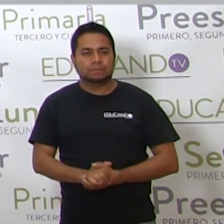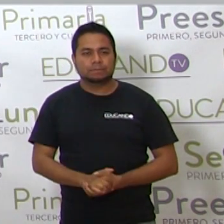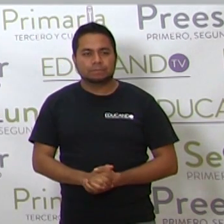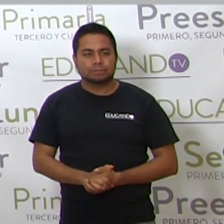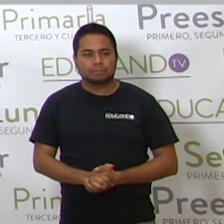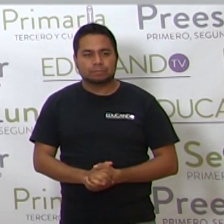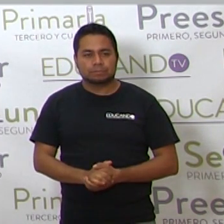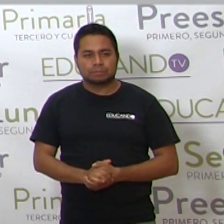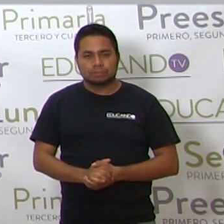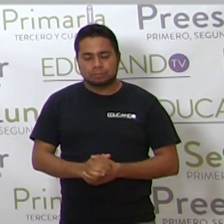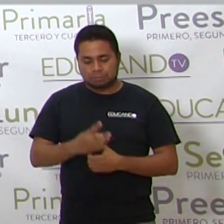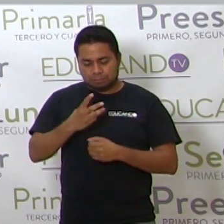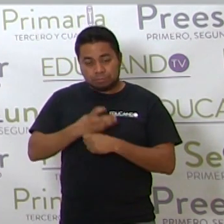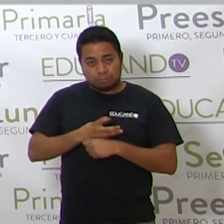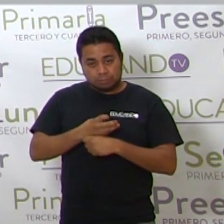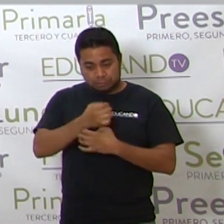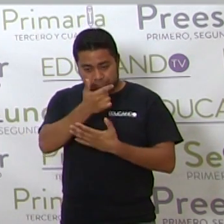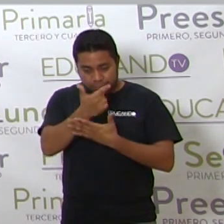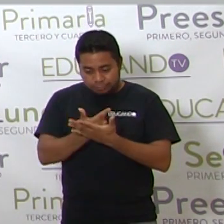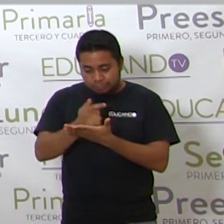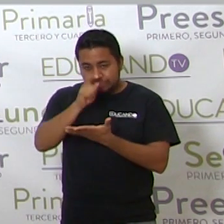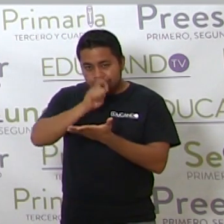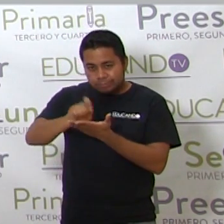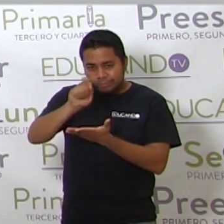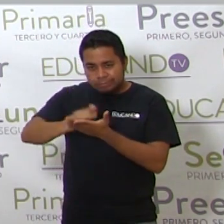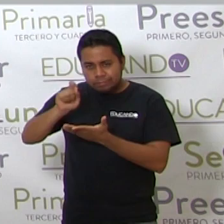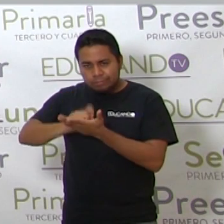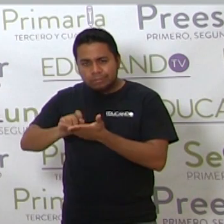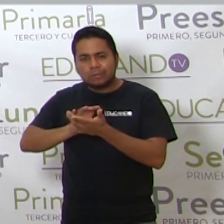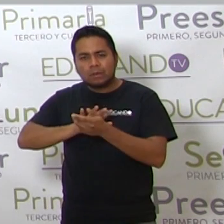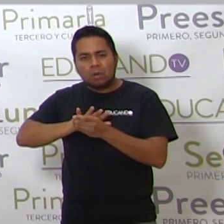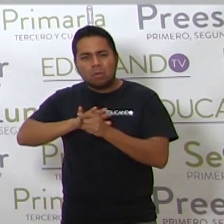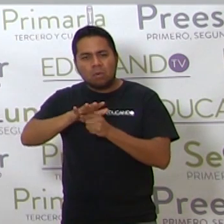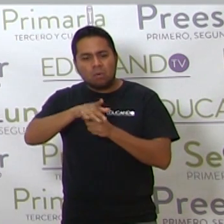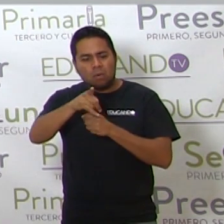escribir el guión y los libretos